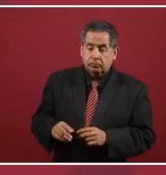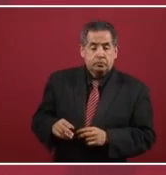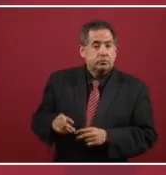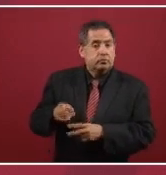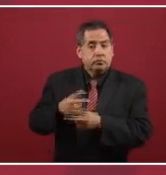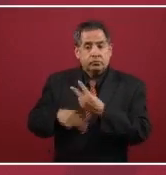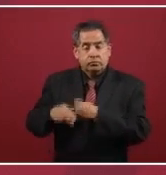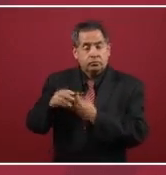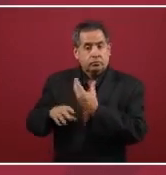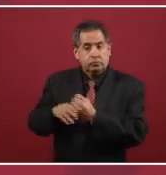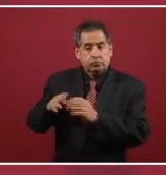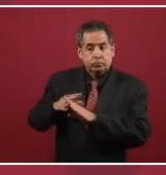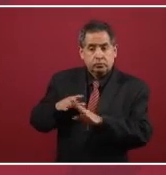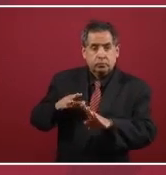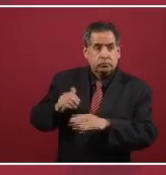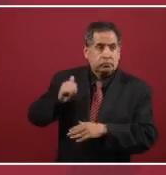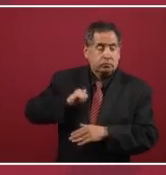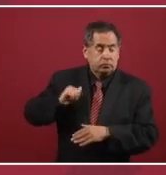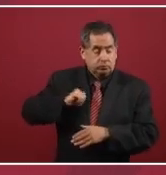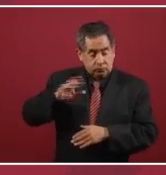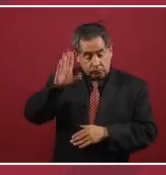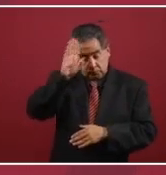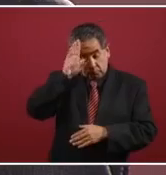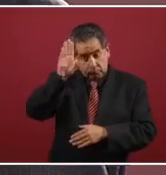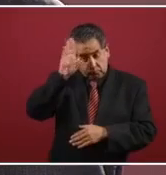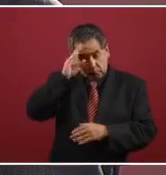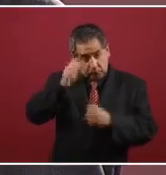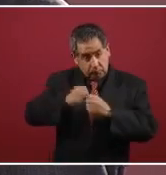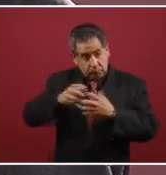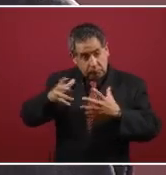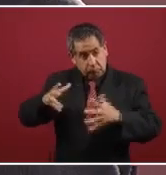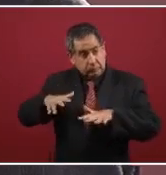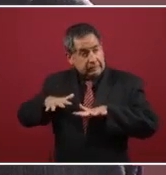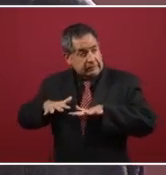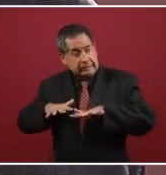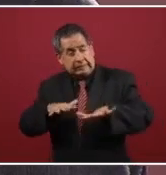migratorio como nunca se había visto en los últimos tiempos.